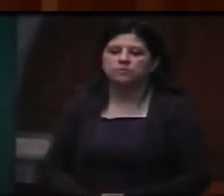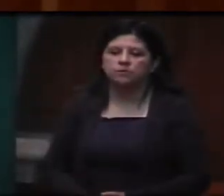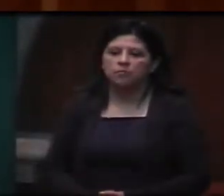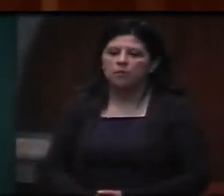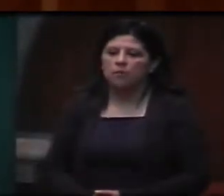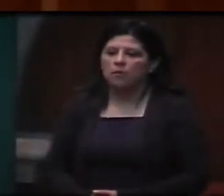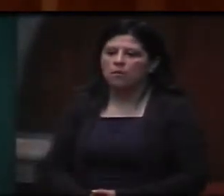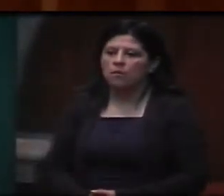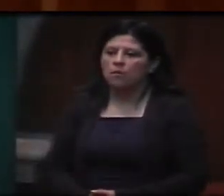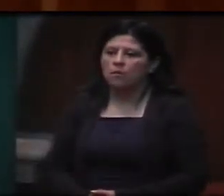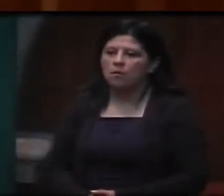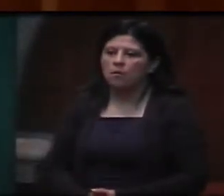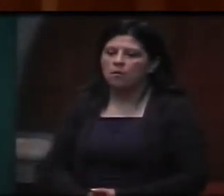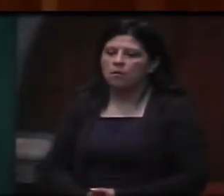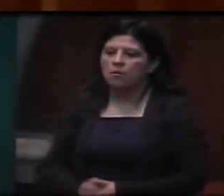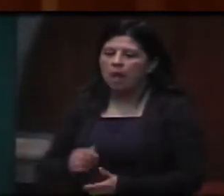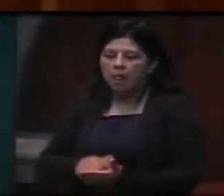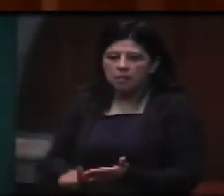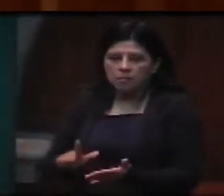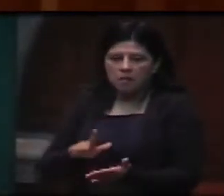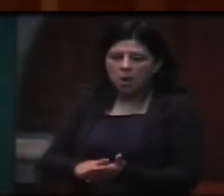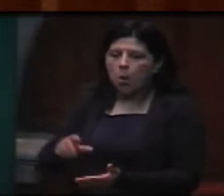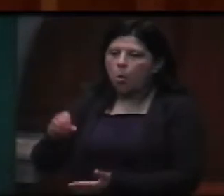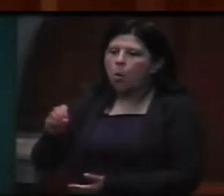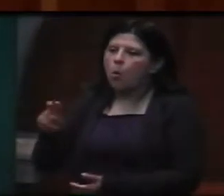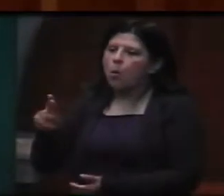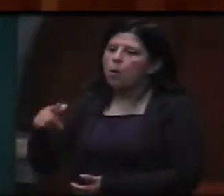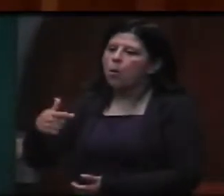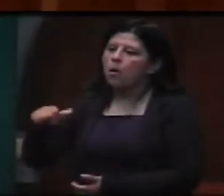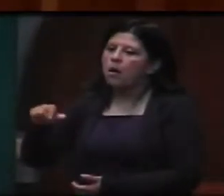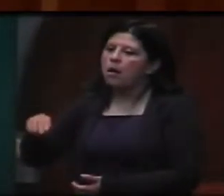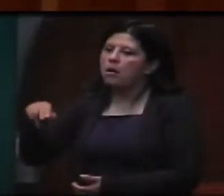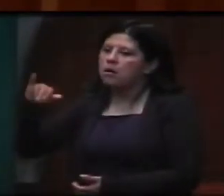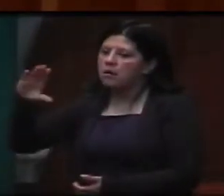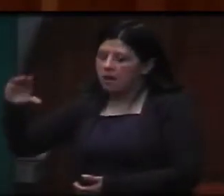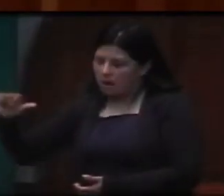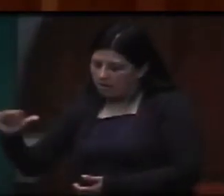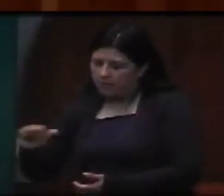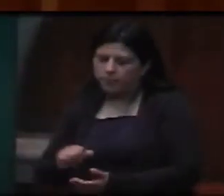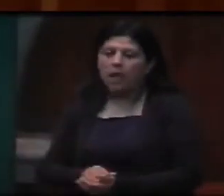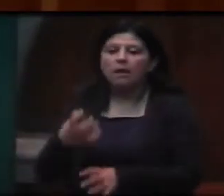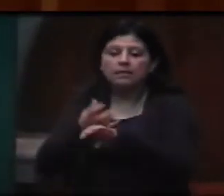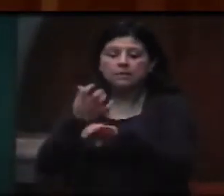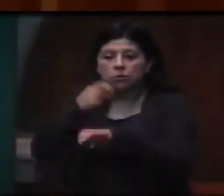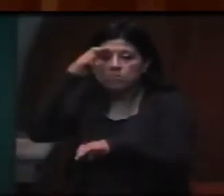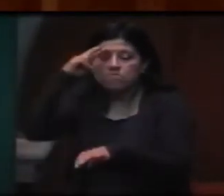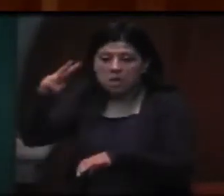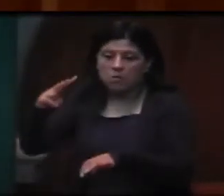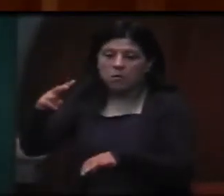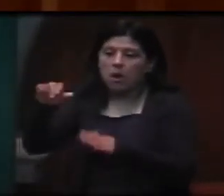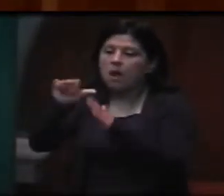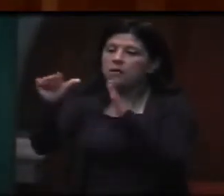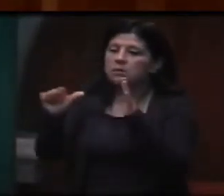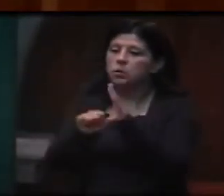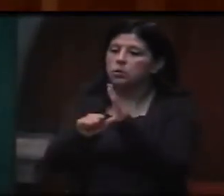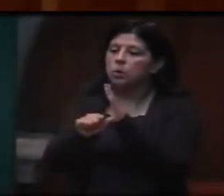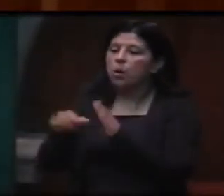La Ley Orgánica del Poder Legislativo del Estado Libre y Soberano de México, en su artículo